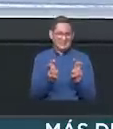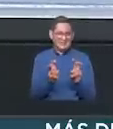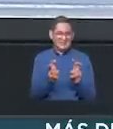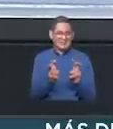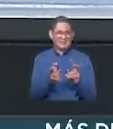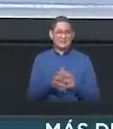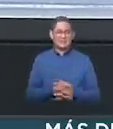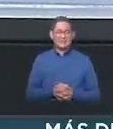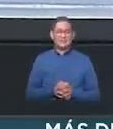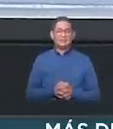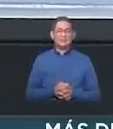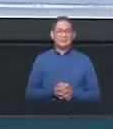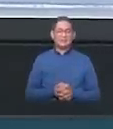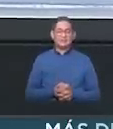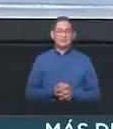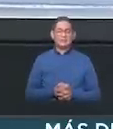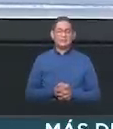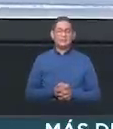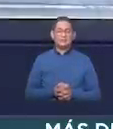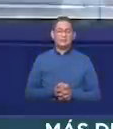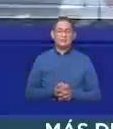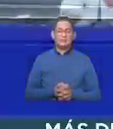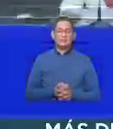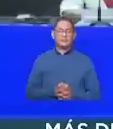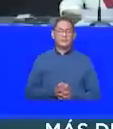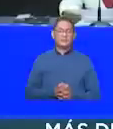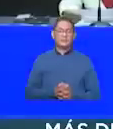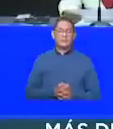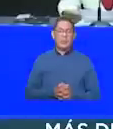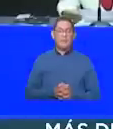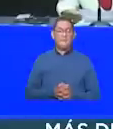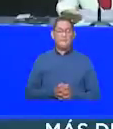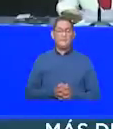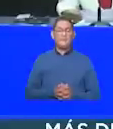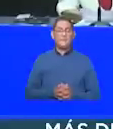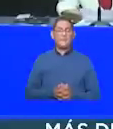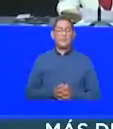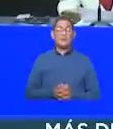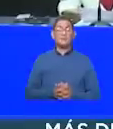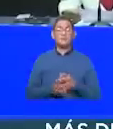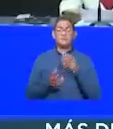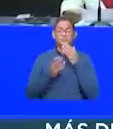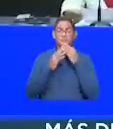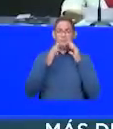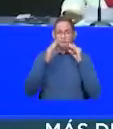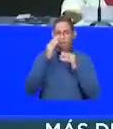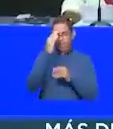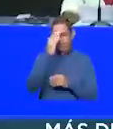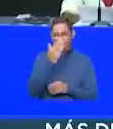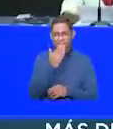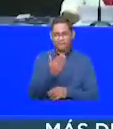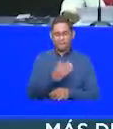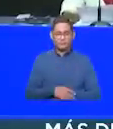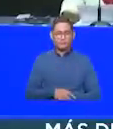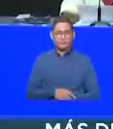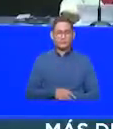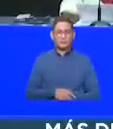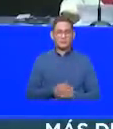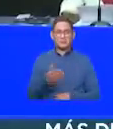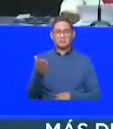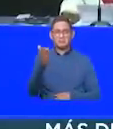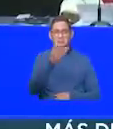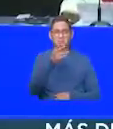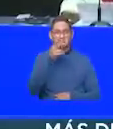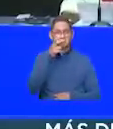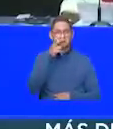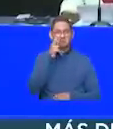empanadas 19 adelante doctora eider ruiz por favor muy buenas noches gracias señor ministro a todos los que nos escuchan